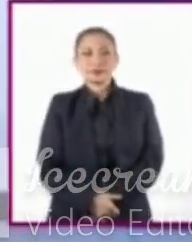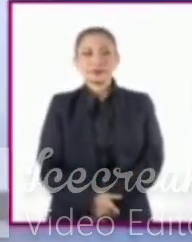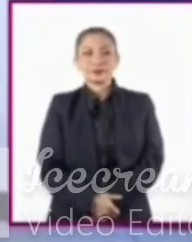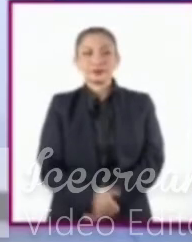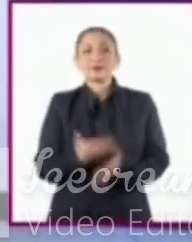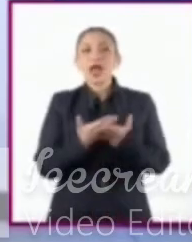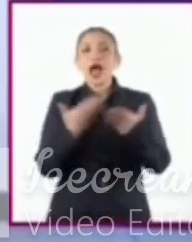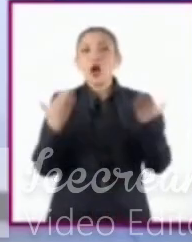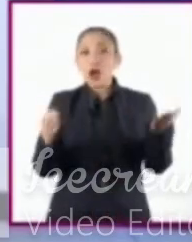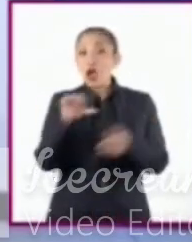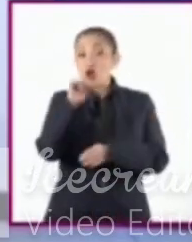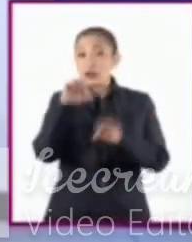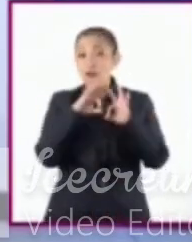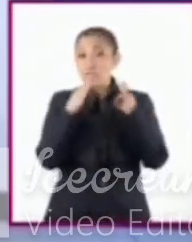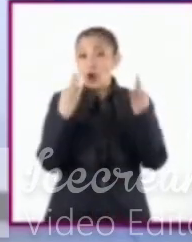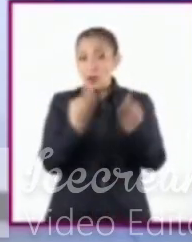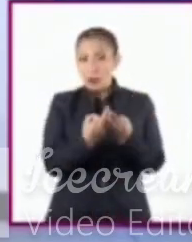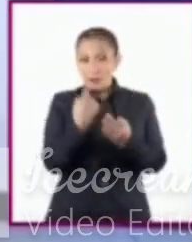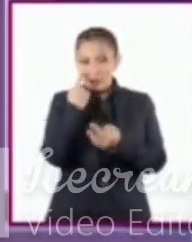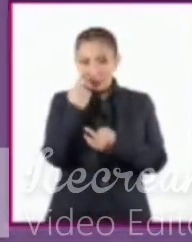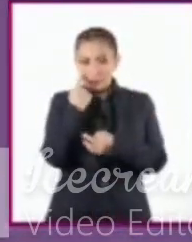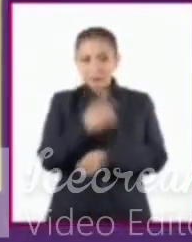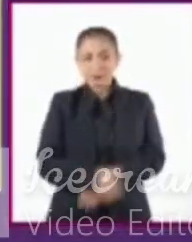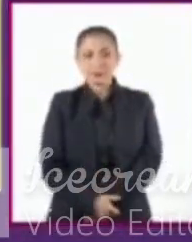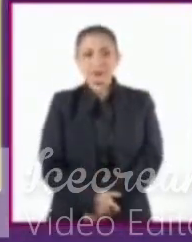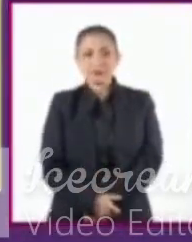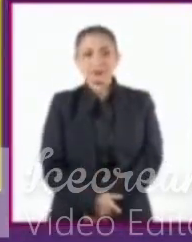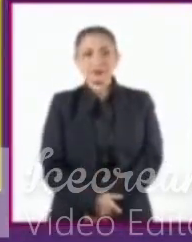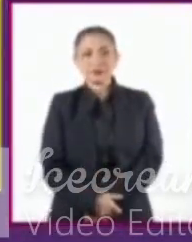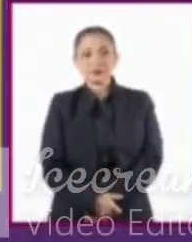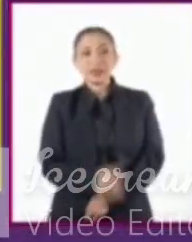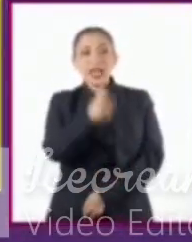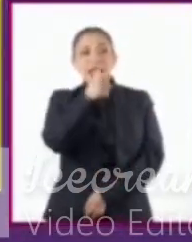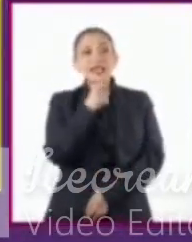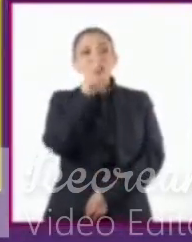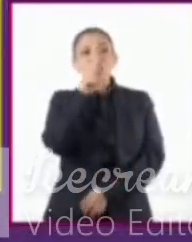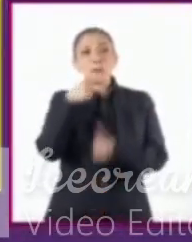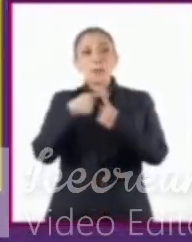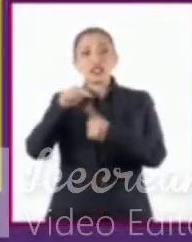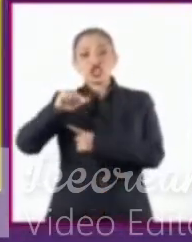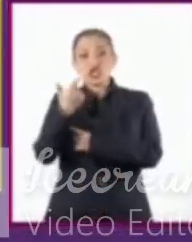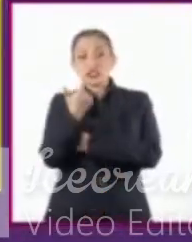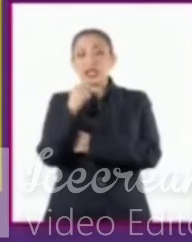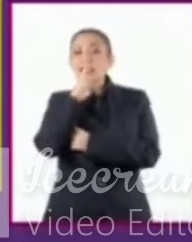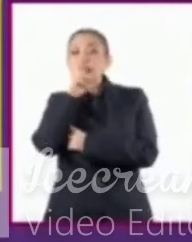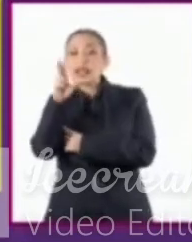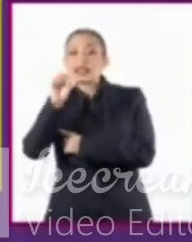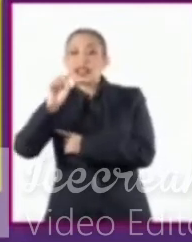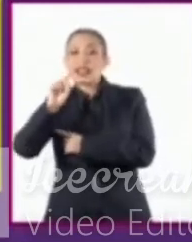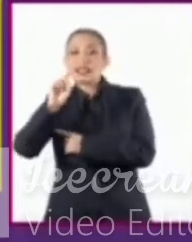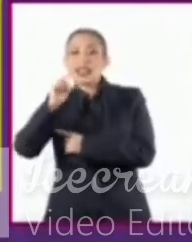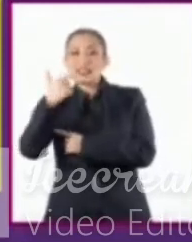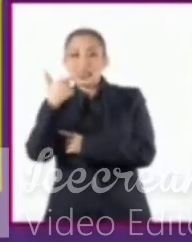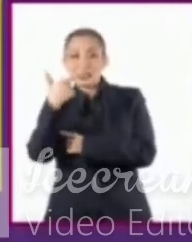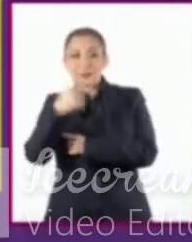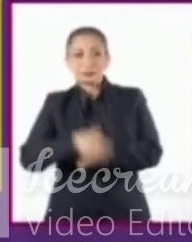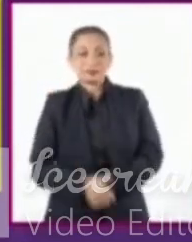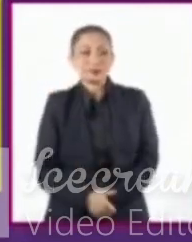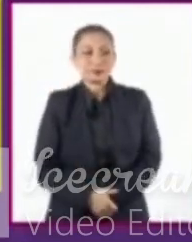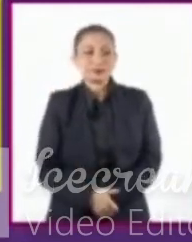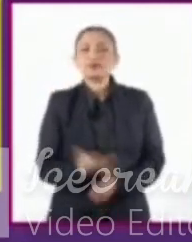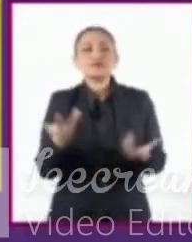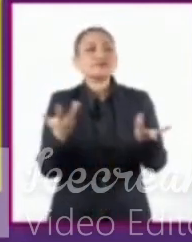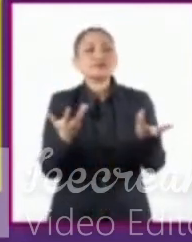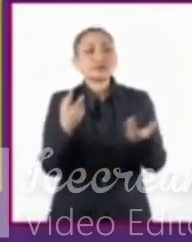Ahora bien, otra forma es la siguiente. X al cuadrado más 12 es igual a 37. Lo